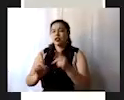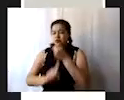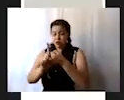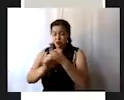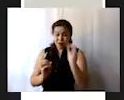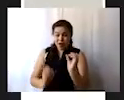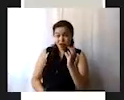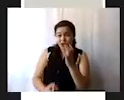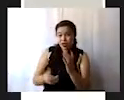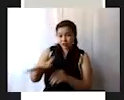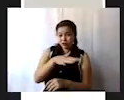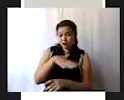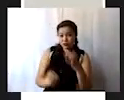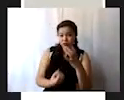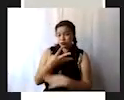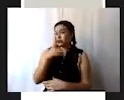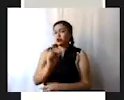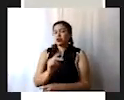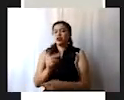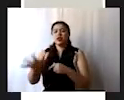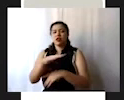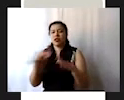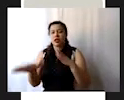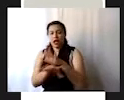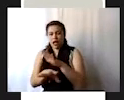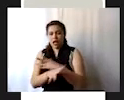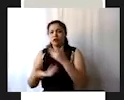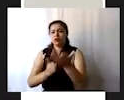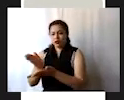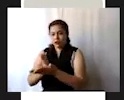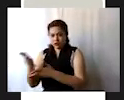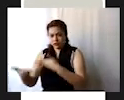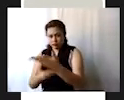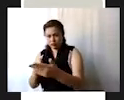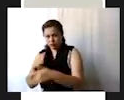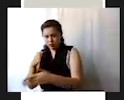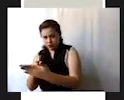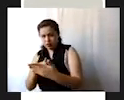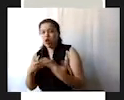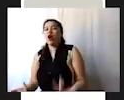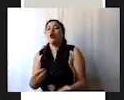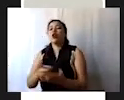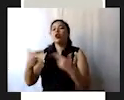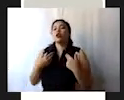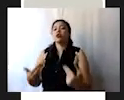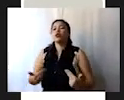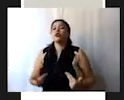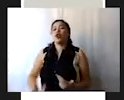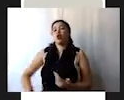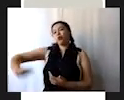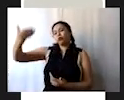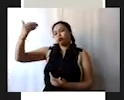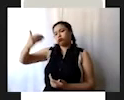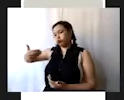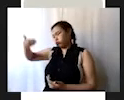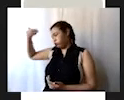problema del cambio climático, la falta de acceso a servicios o la garantía de derechos humanos tienen mucho tiempo